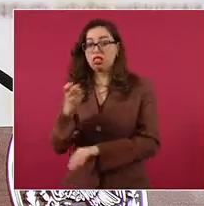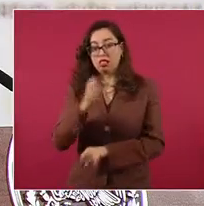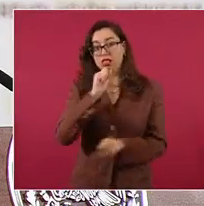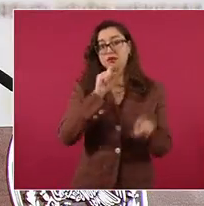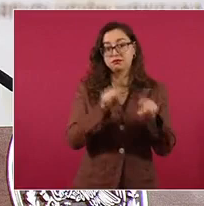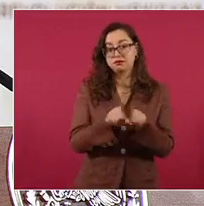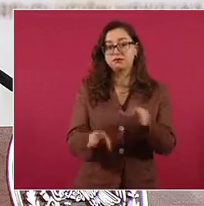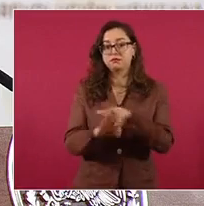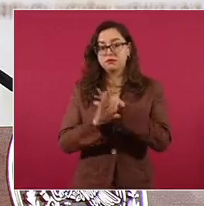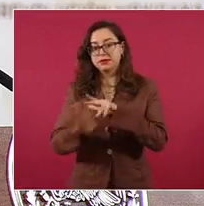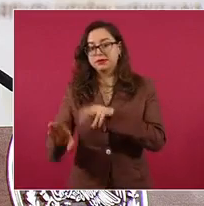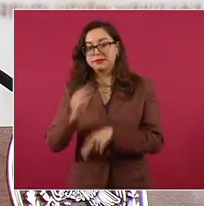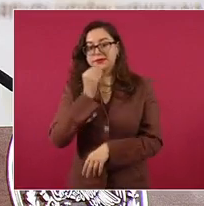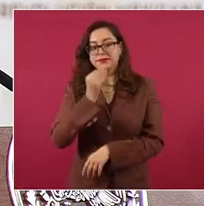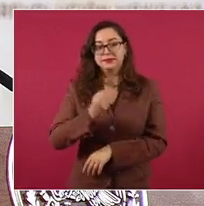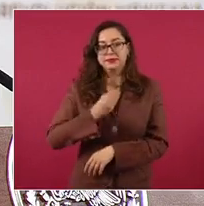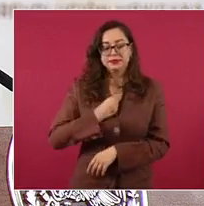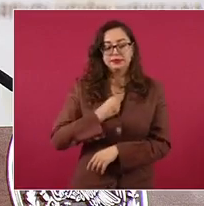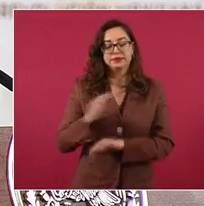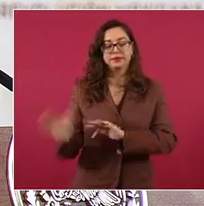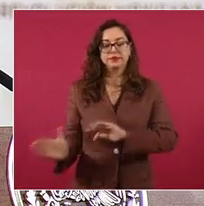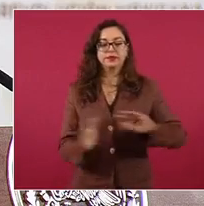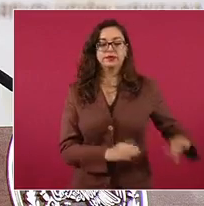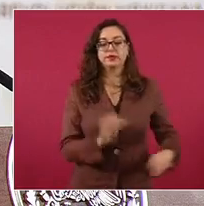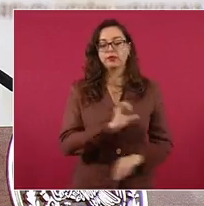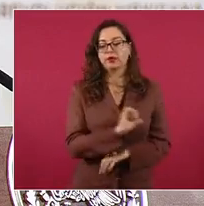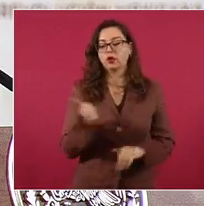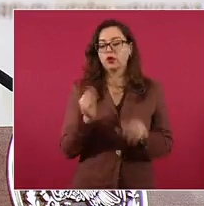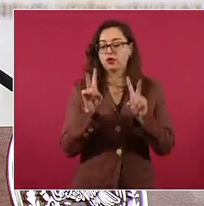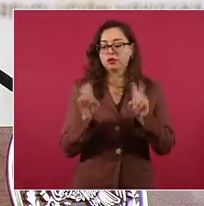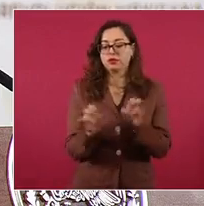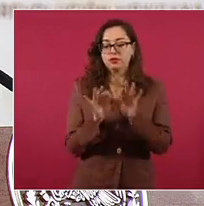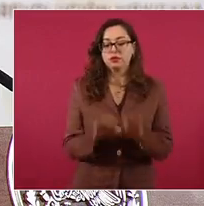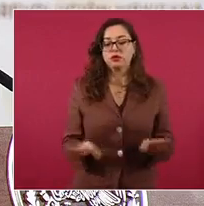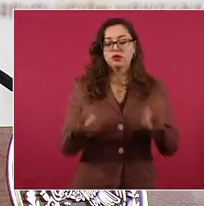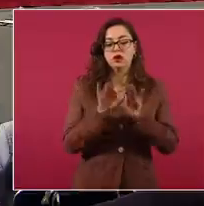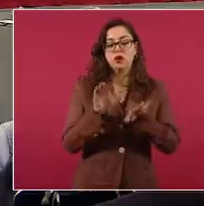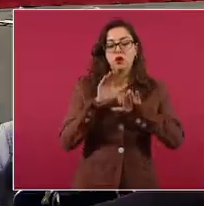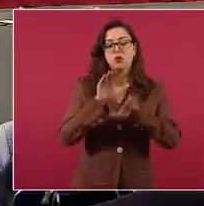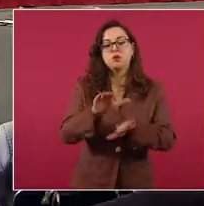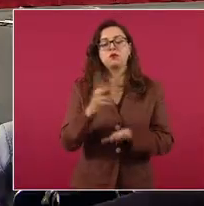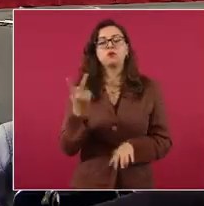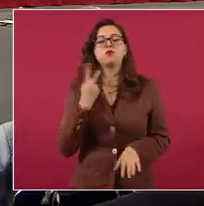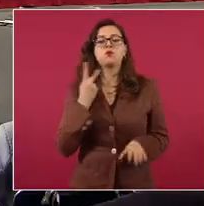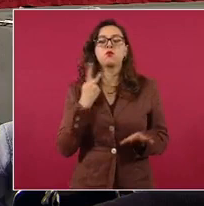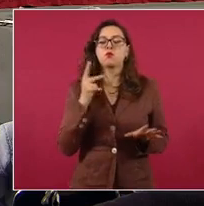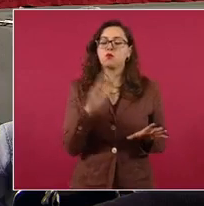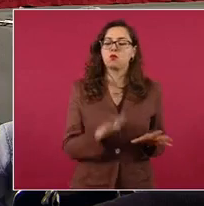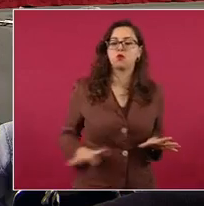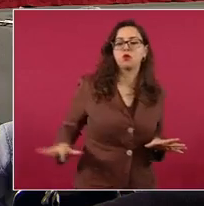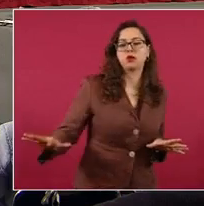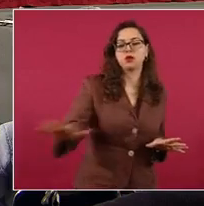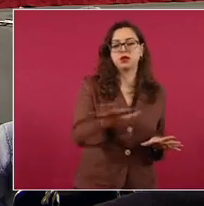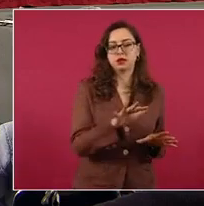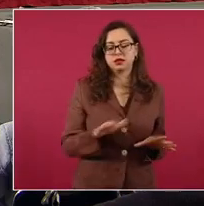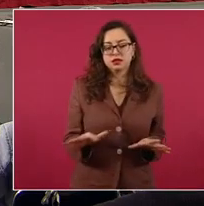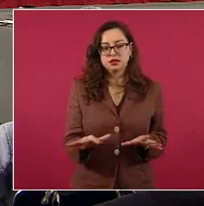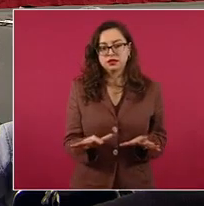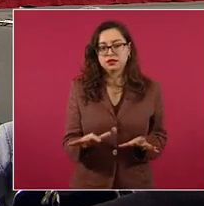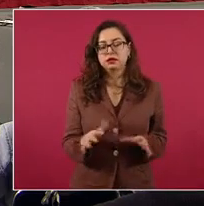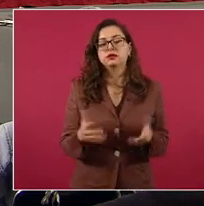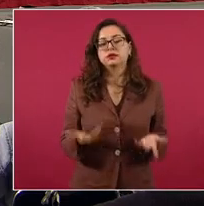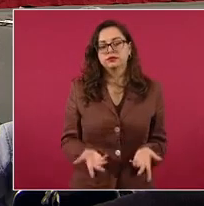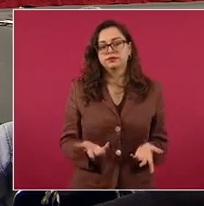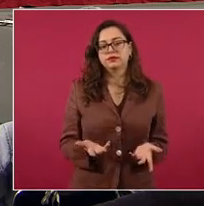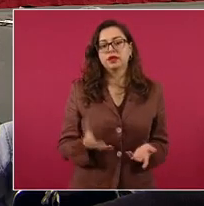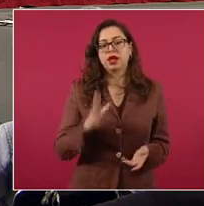destacar es el tema de la política de población, esta realizada por el Consejo Nacional de